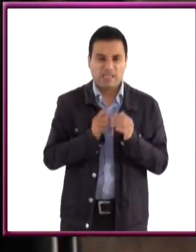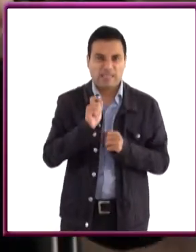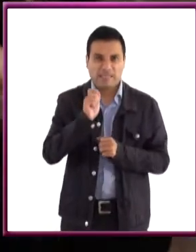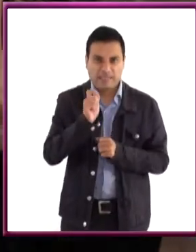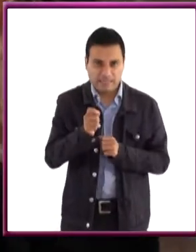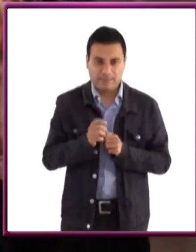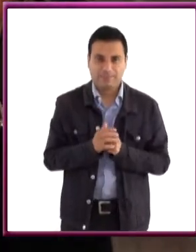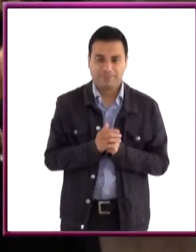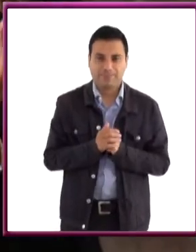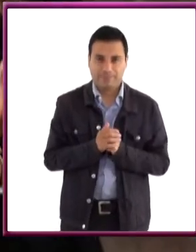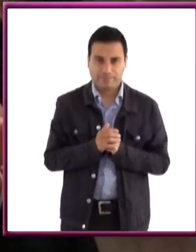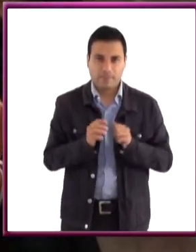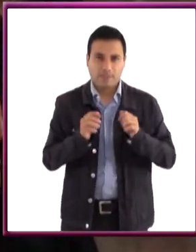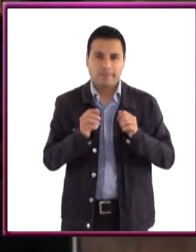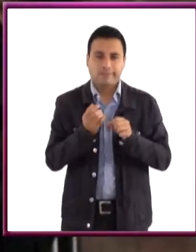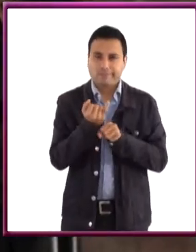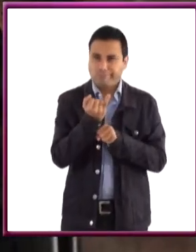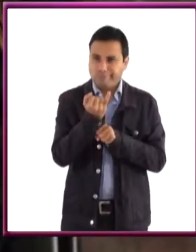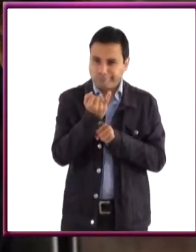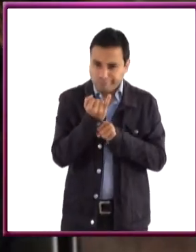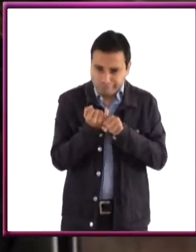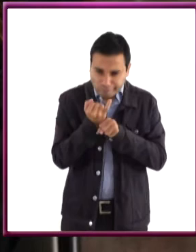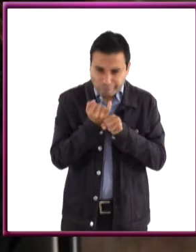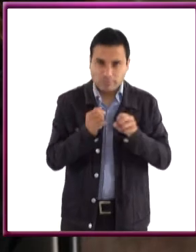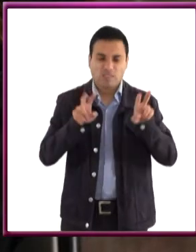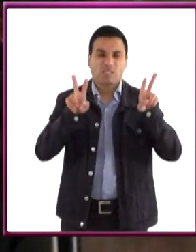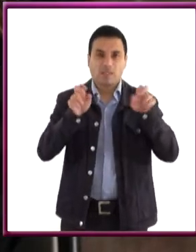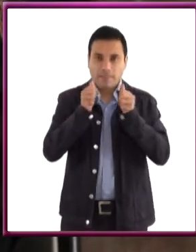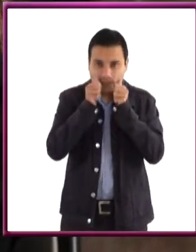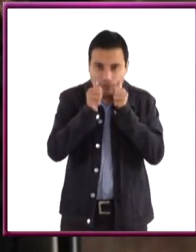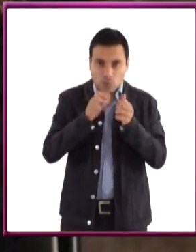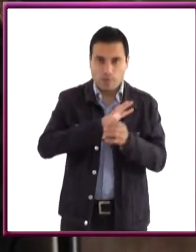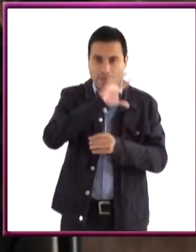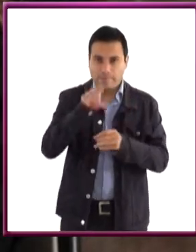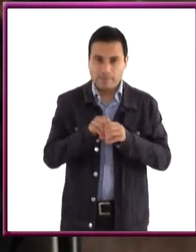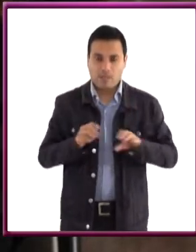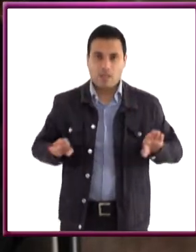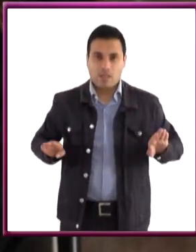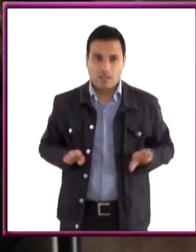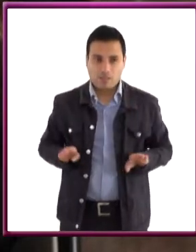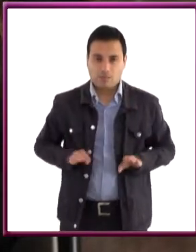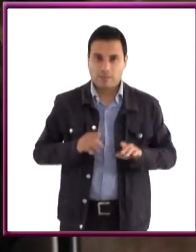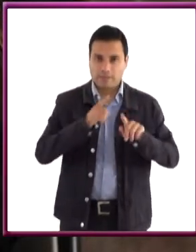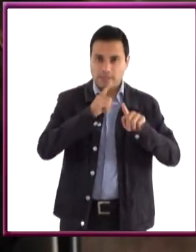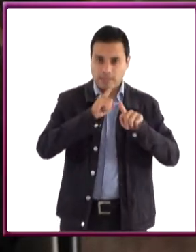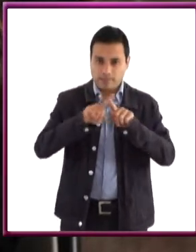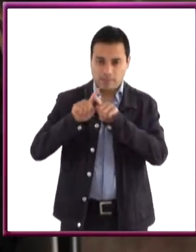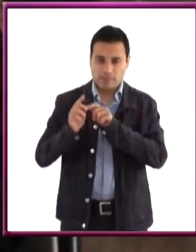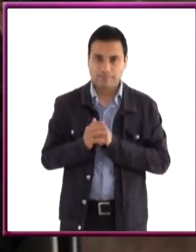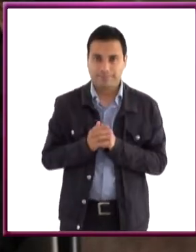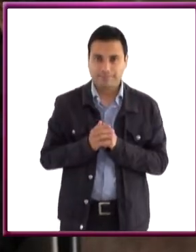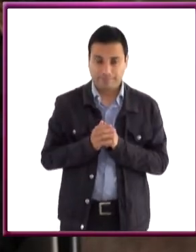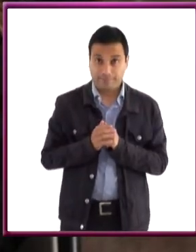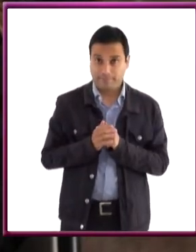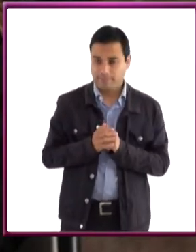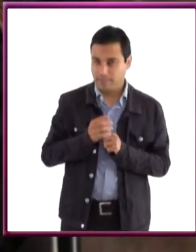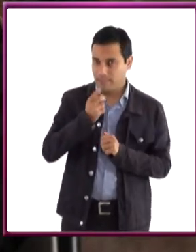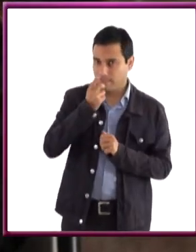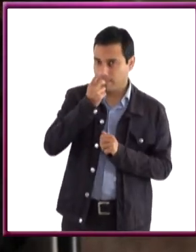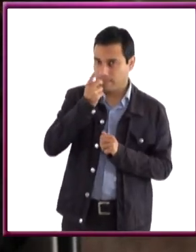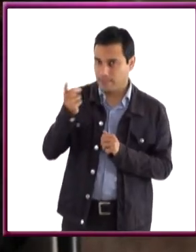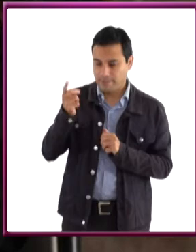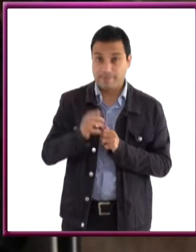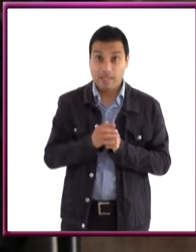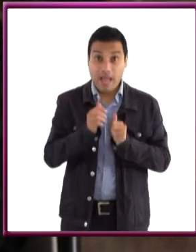hicieron fue como conjuntar muchos estudios sobre atención plena y rasgos de personalidad, de emociones. Y lo que vieron es